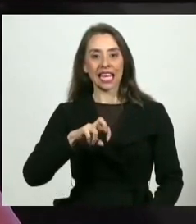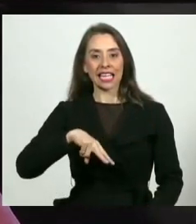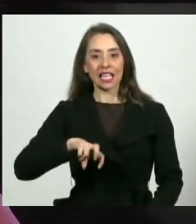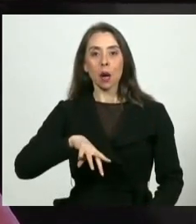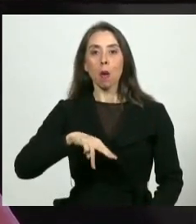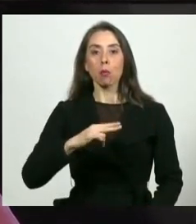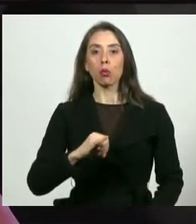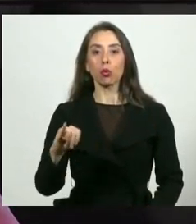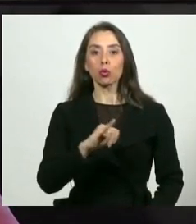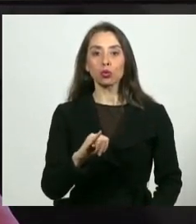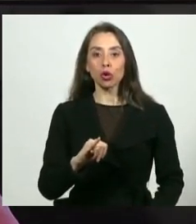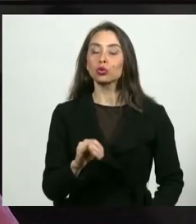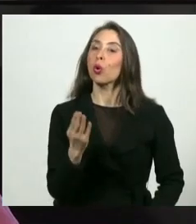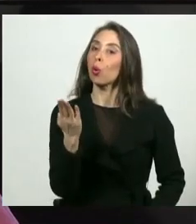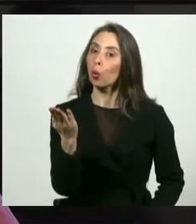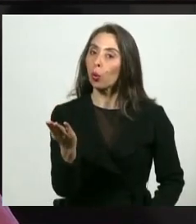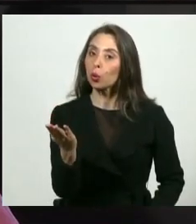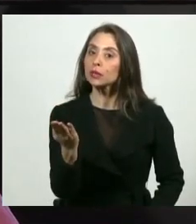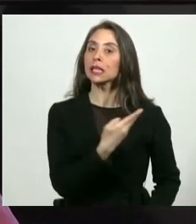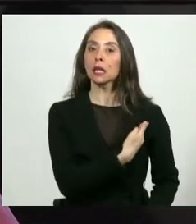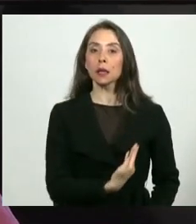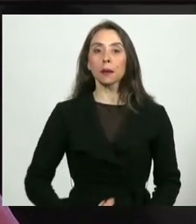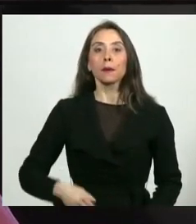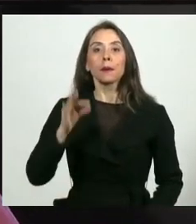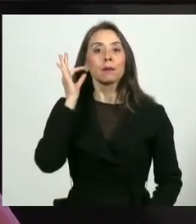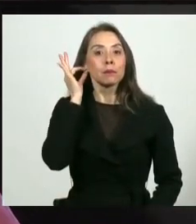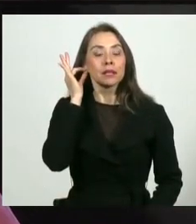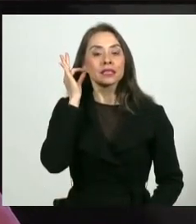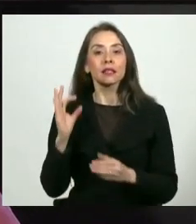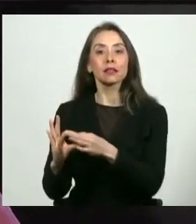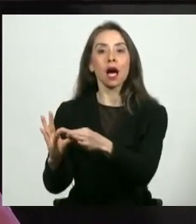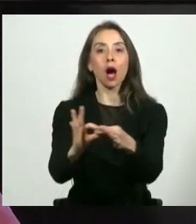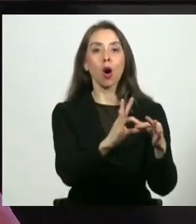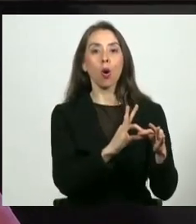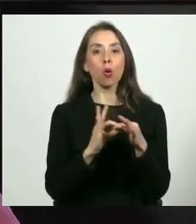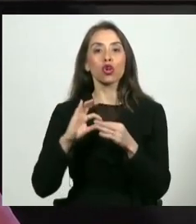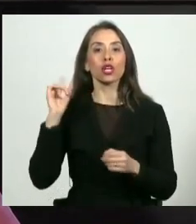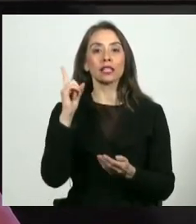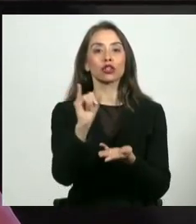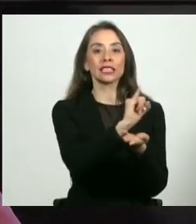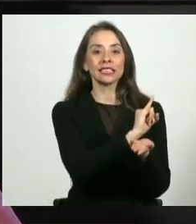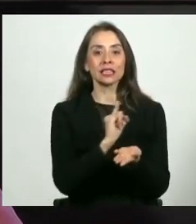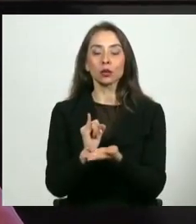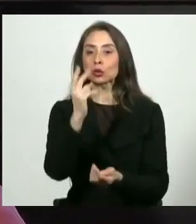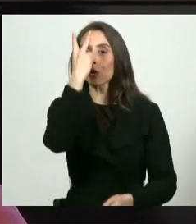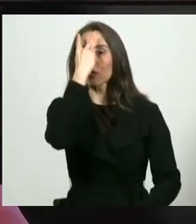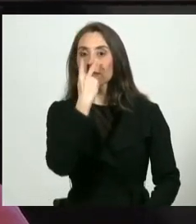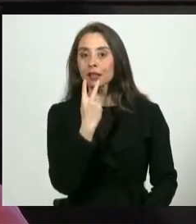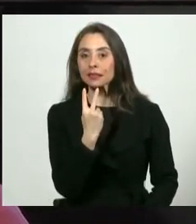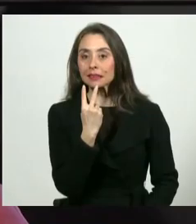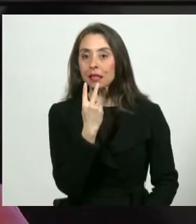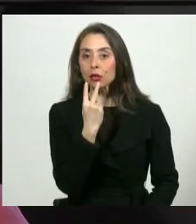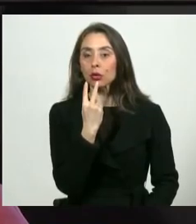Muñoz. Usted, como presidenta de la Unión Nacional de Instituciones de Ciego,